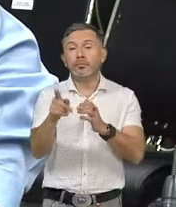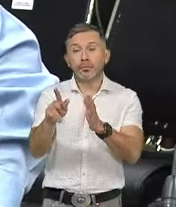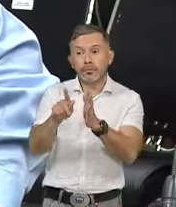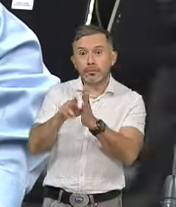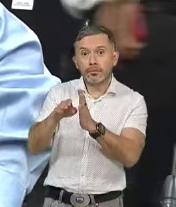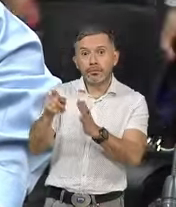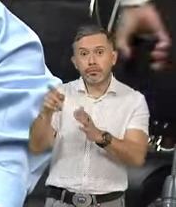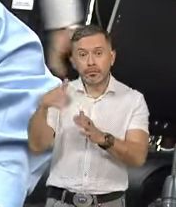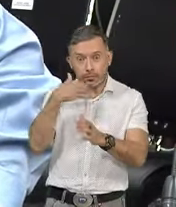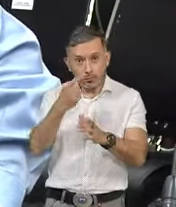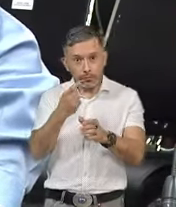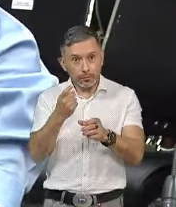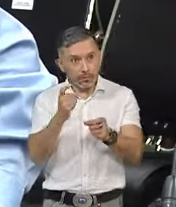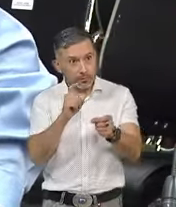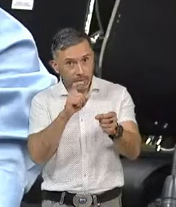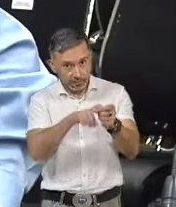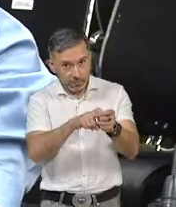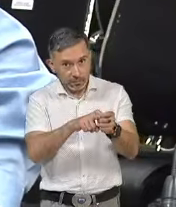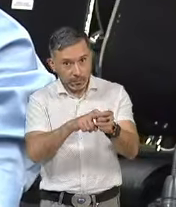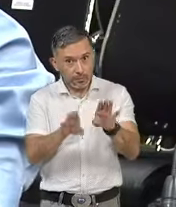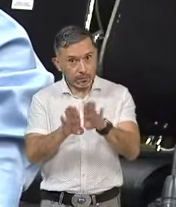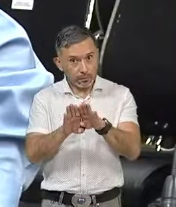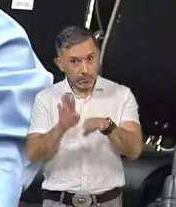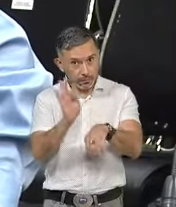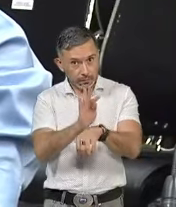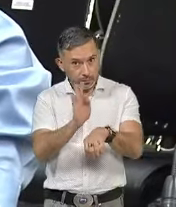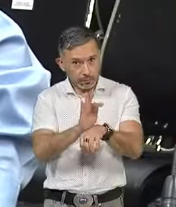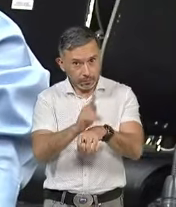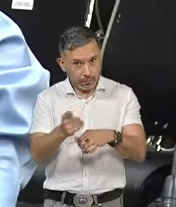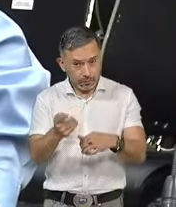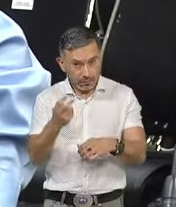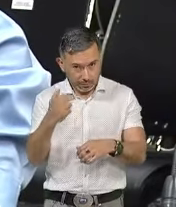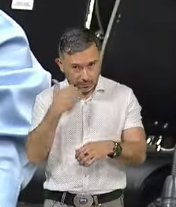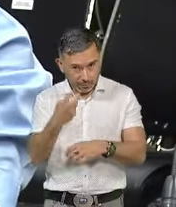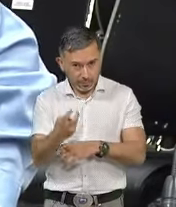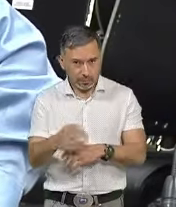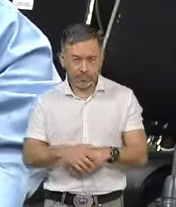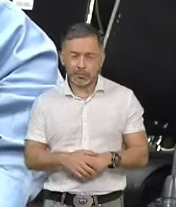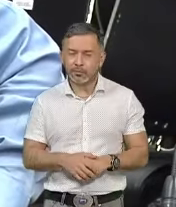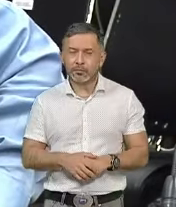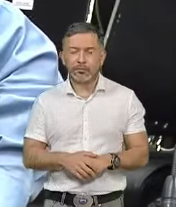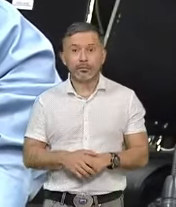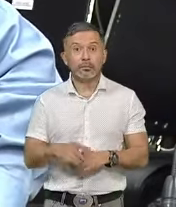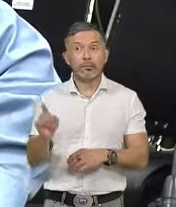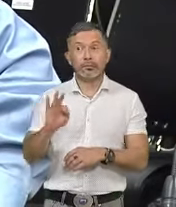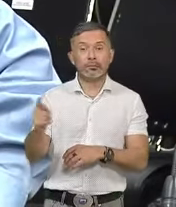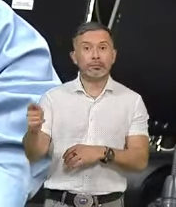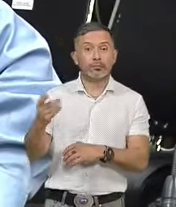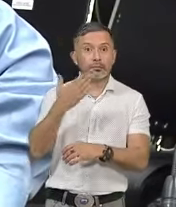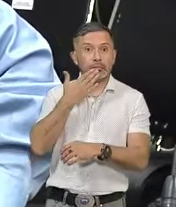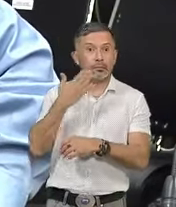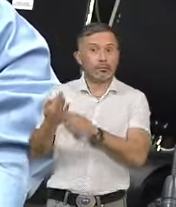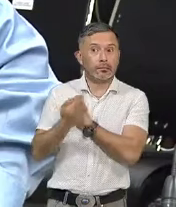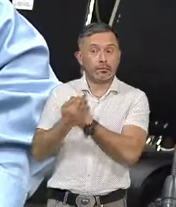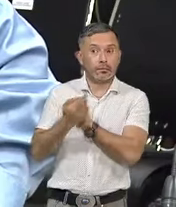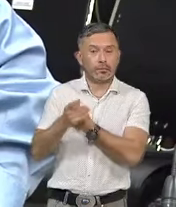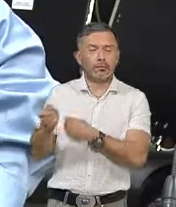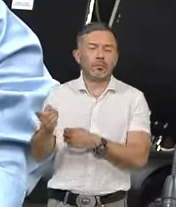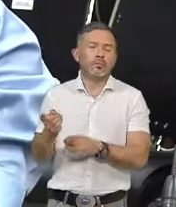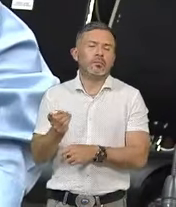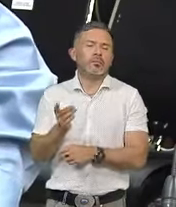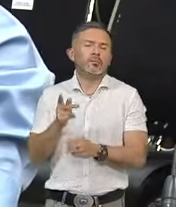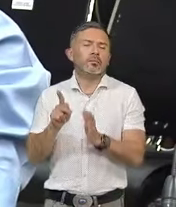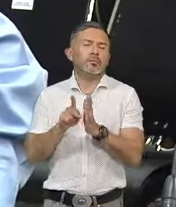prensa militante cuando hablan bien de mí son prensa buena cuando ejercen